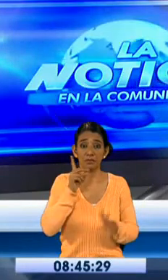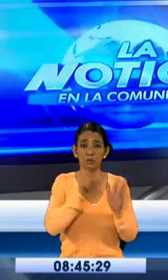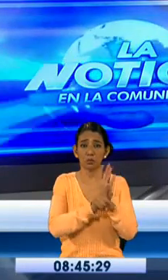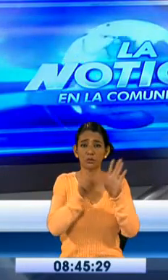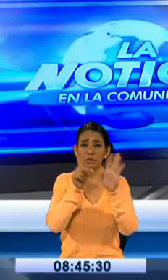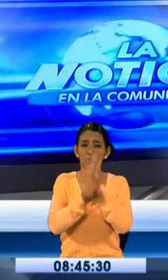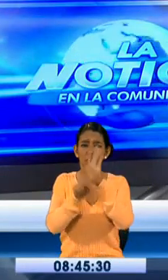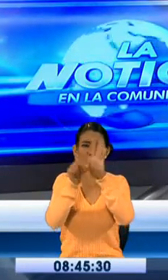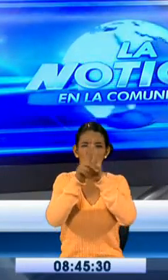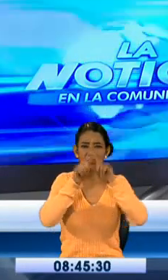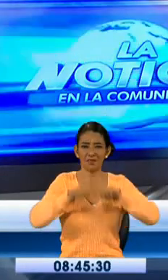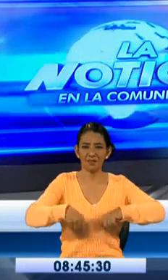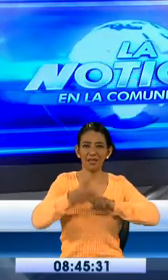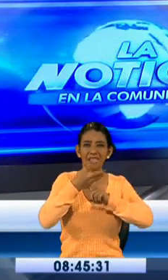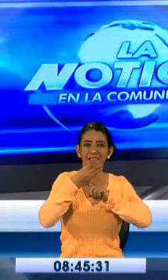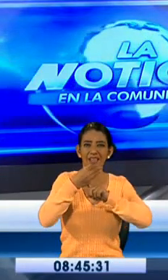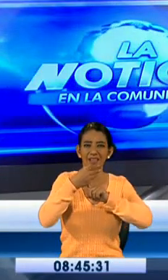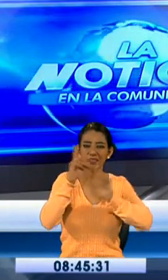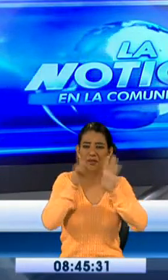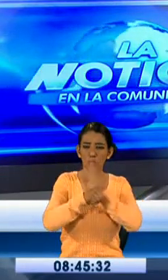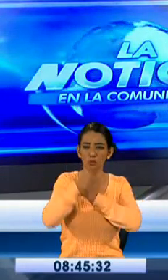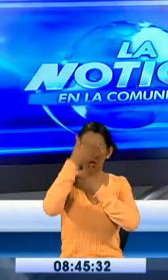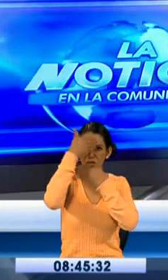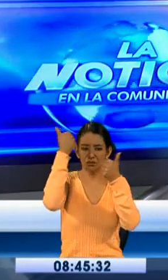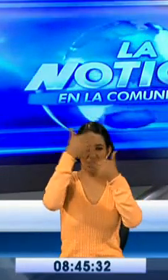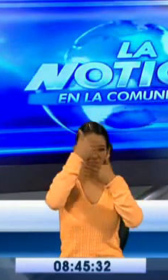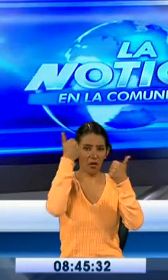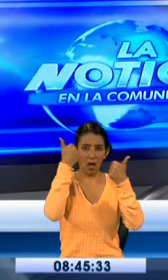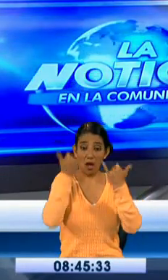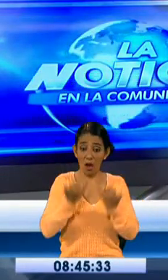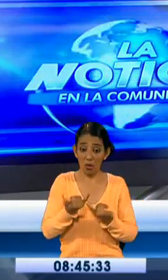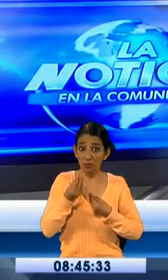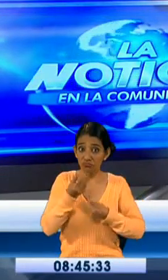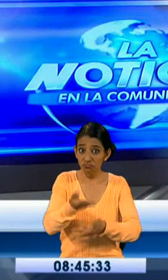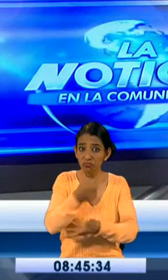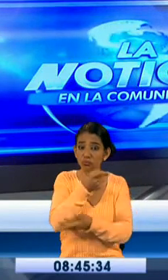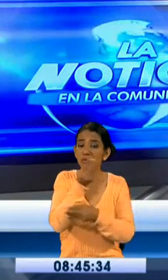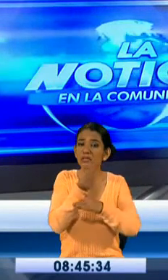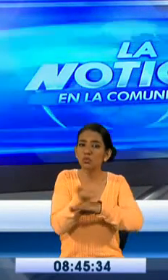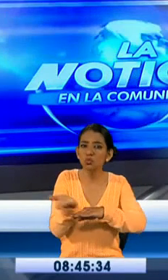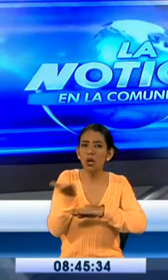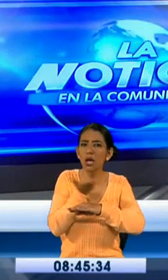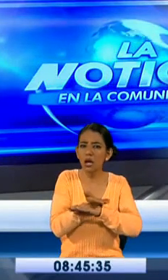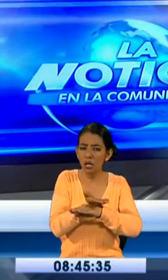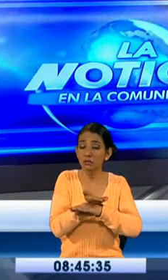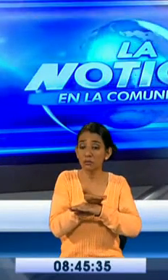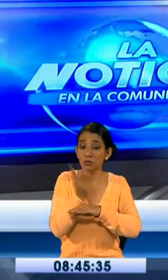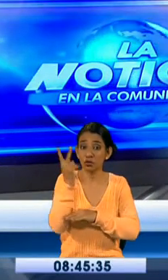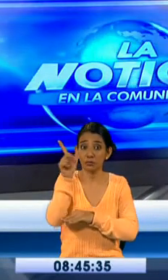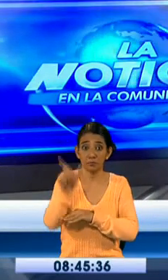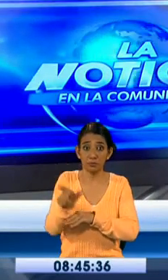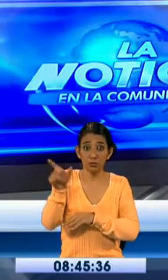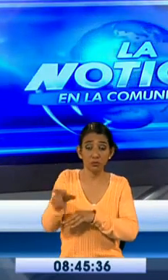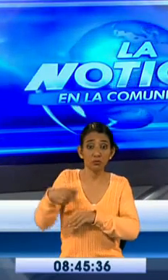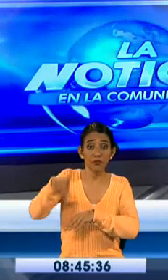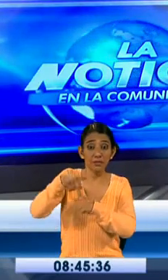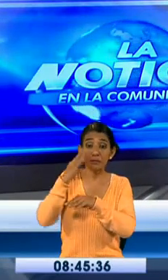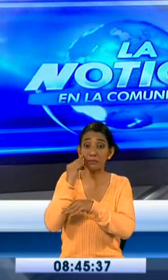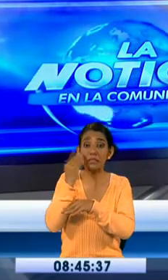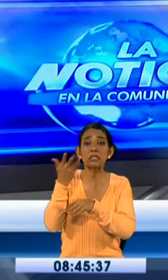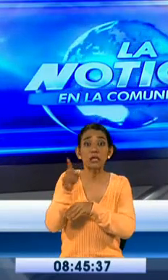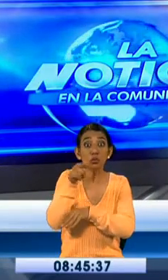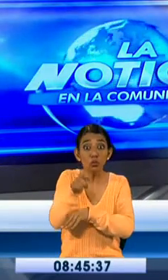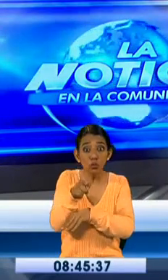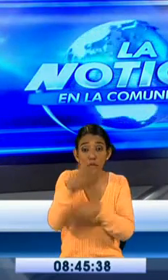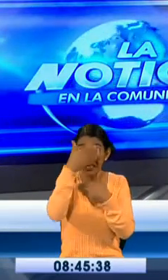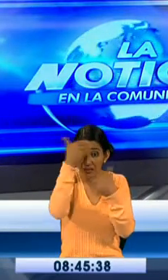de compra y venta de artículos en Internet. En la siguiente nota, conozca las recomendaciones que dos expertos detallan para que no sea víctima de